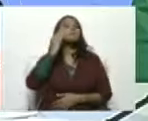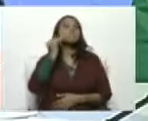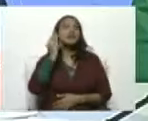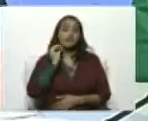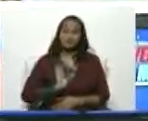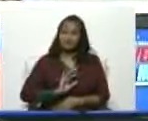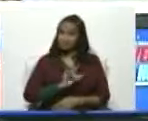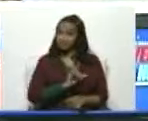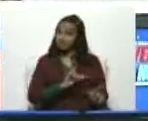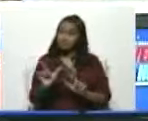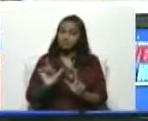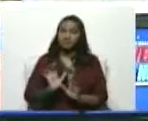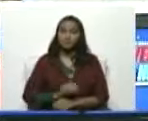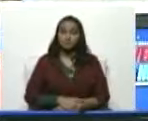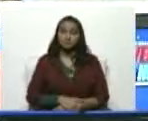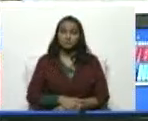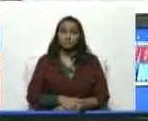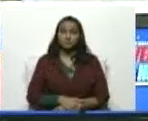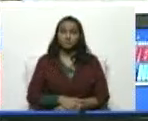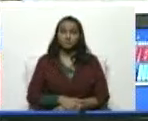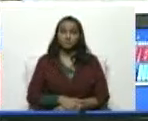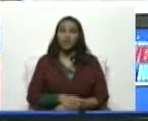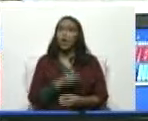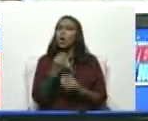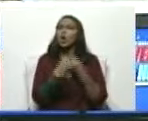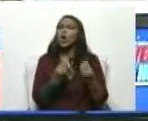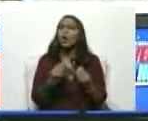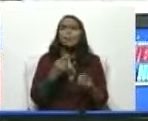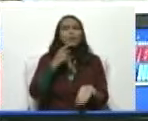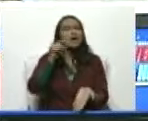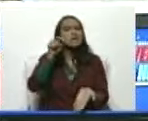cuándo es más efectivo el movimiento